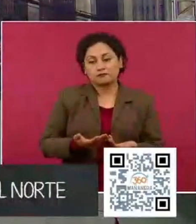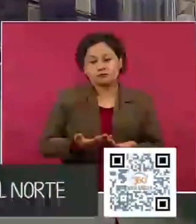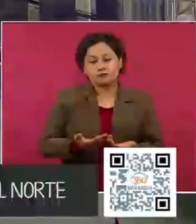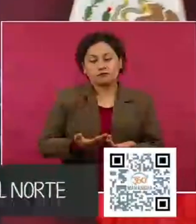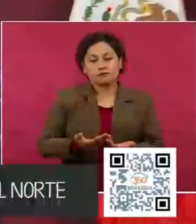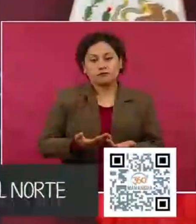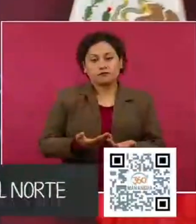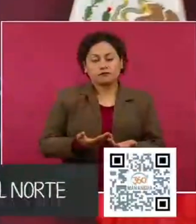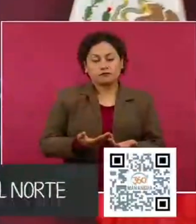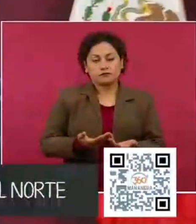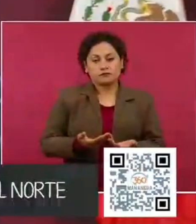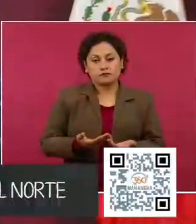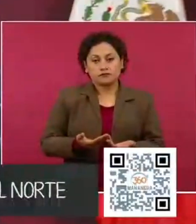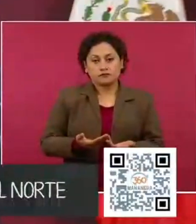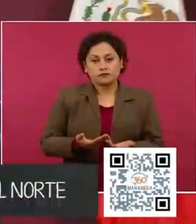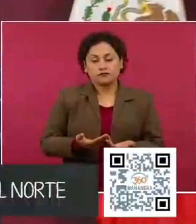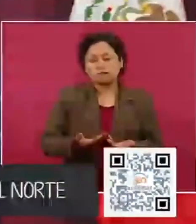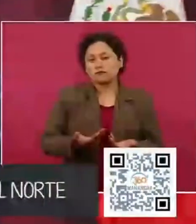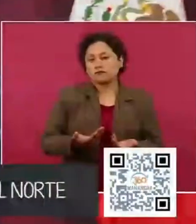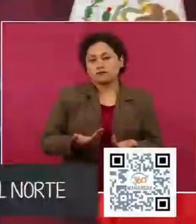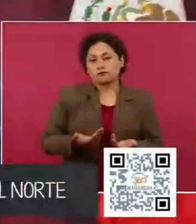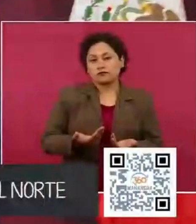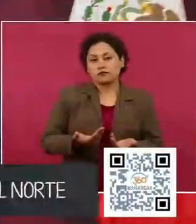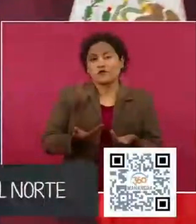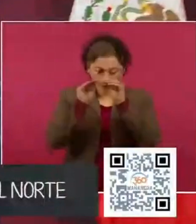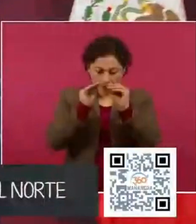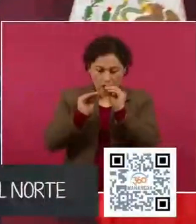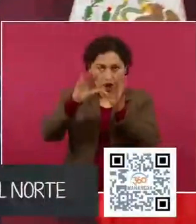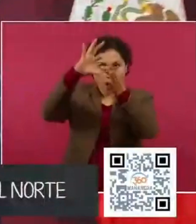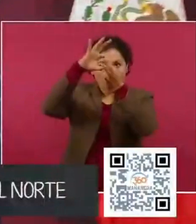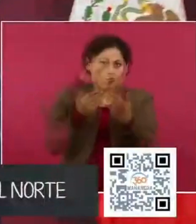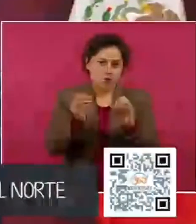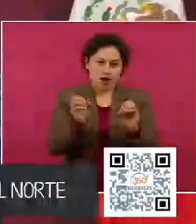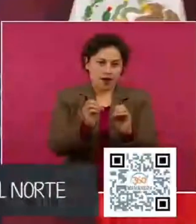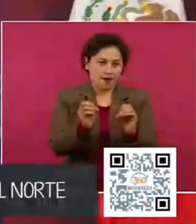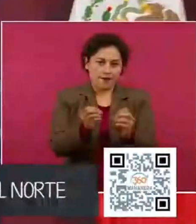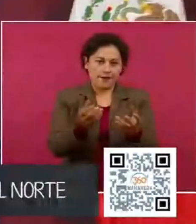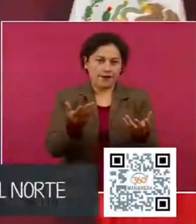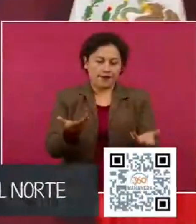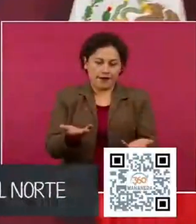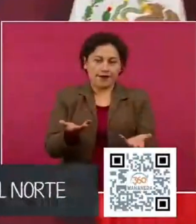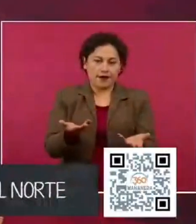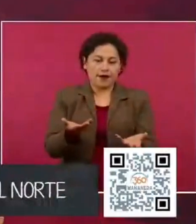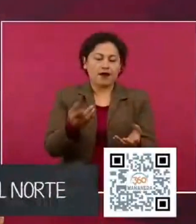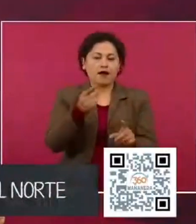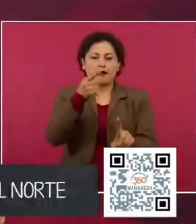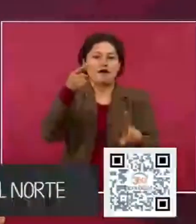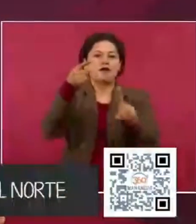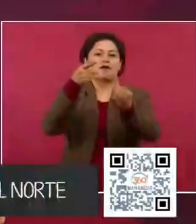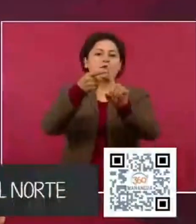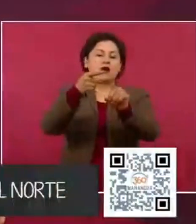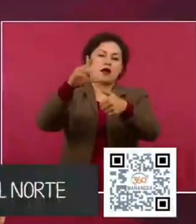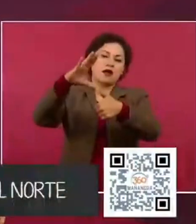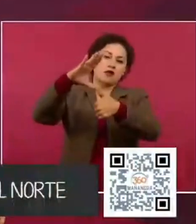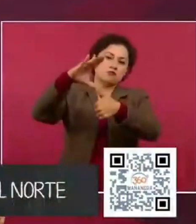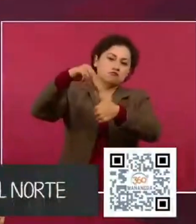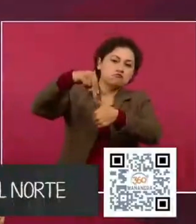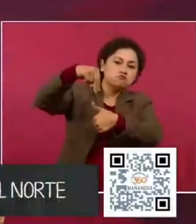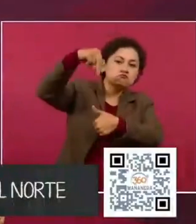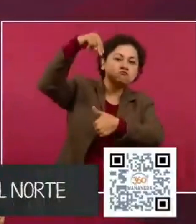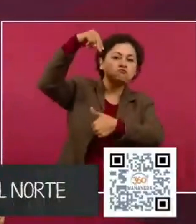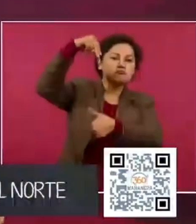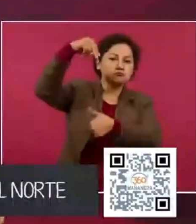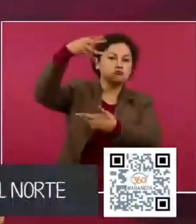no había una planeación conjunta para el desarrollo de América del Norte y